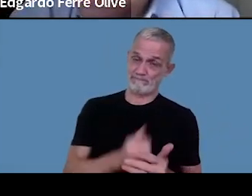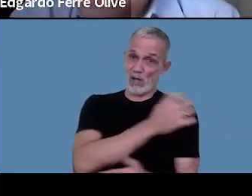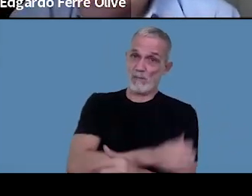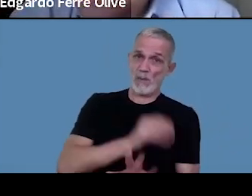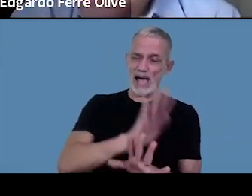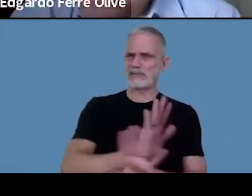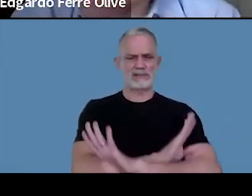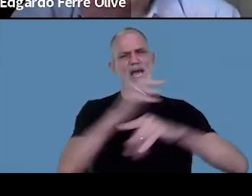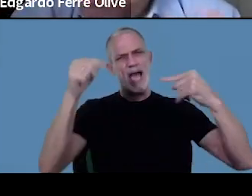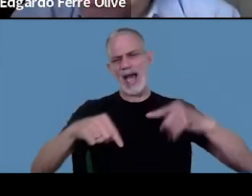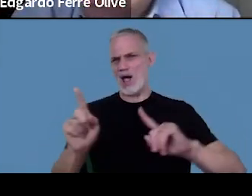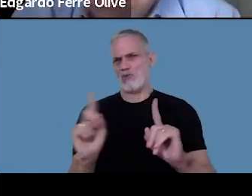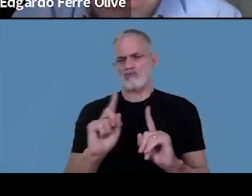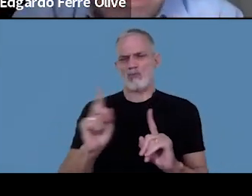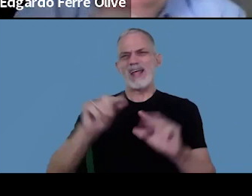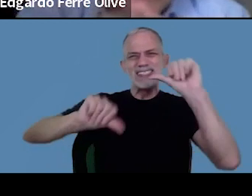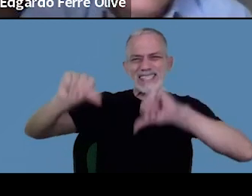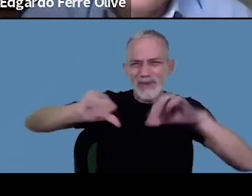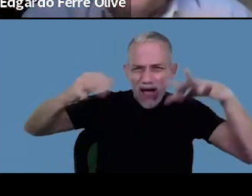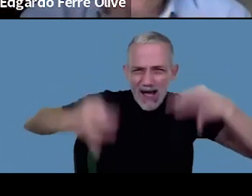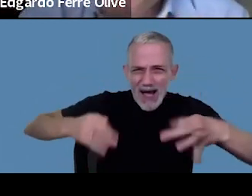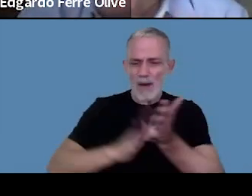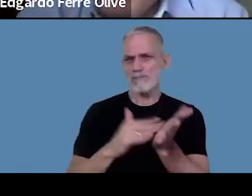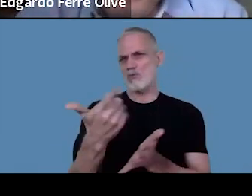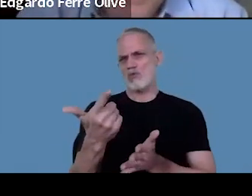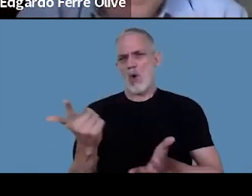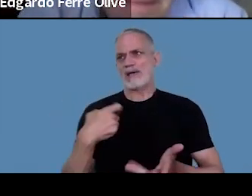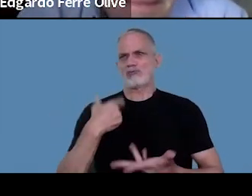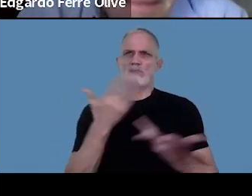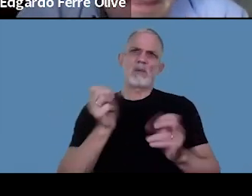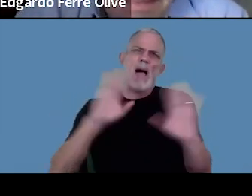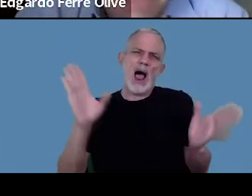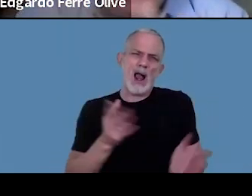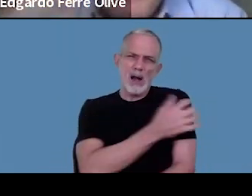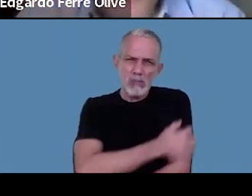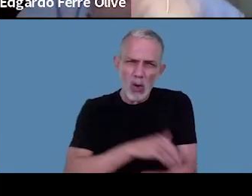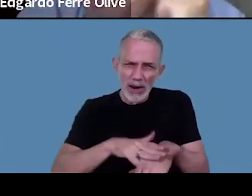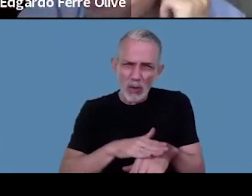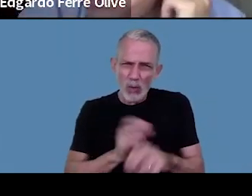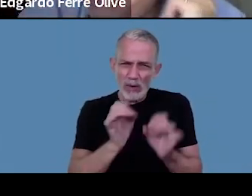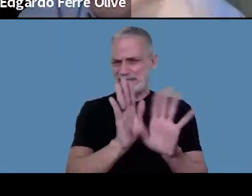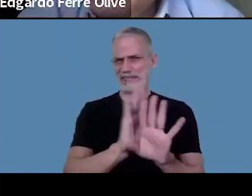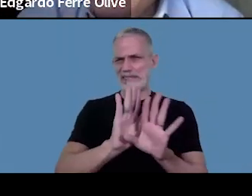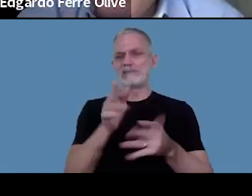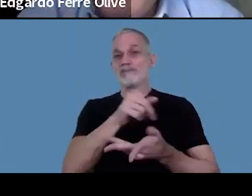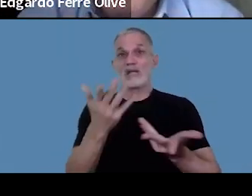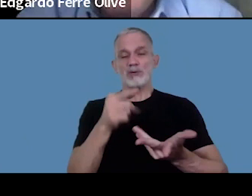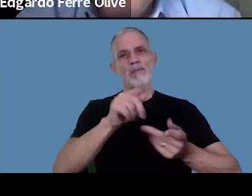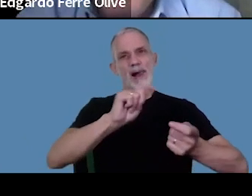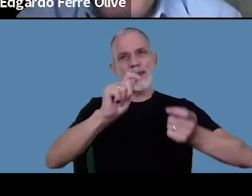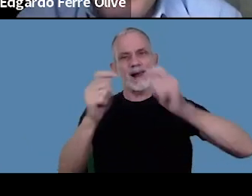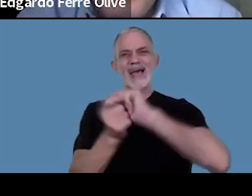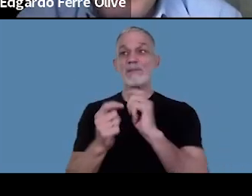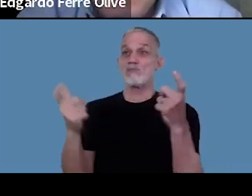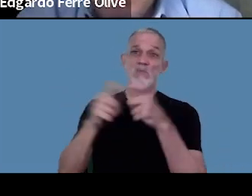descarta científicamente y socialmente, ¿no? Y lógicamente. Entonces se van produciendo distintas cumbres, por